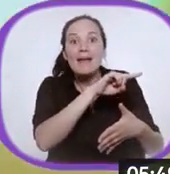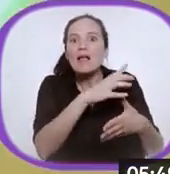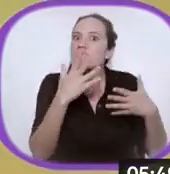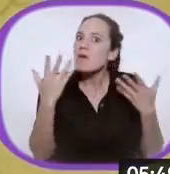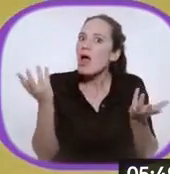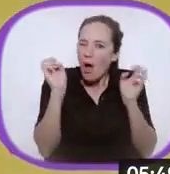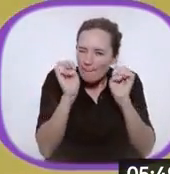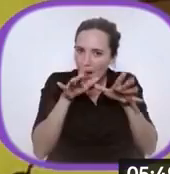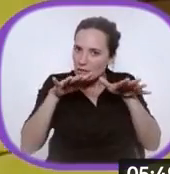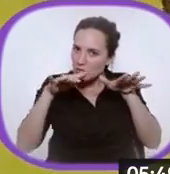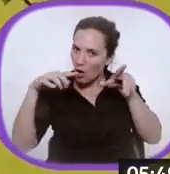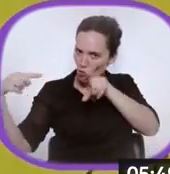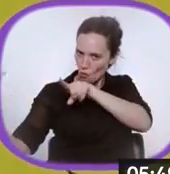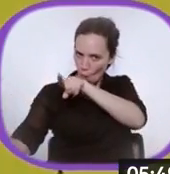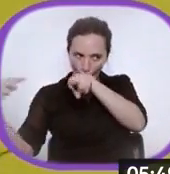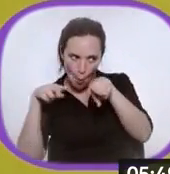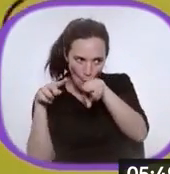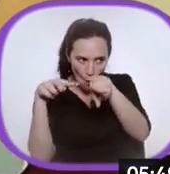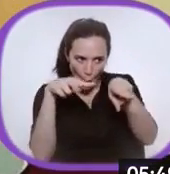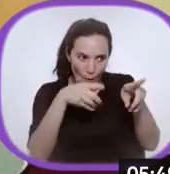quiera que vayan.